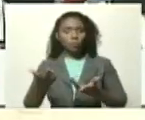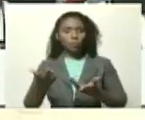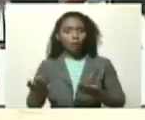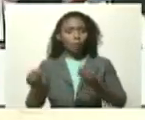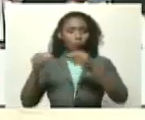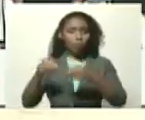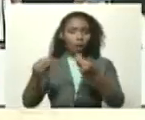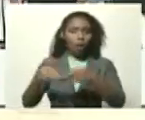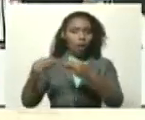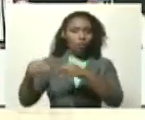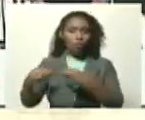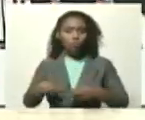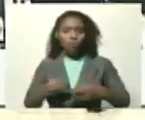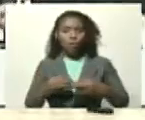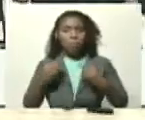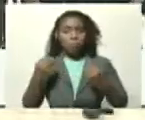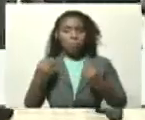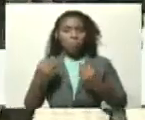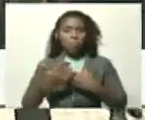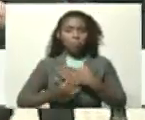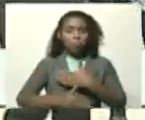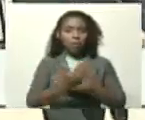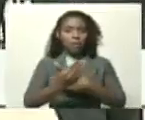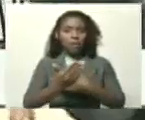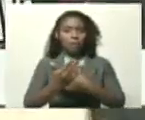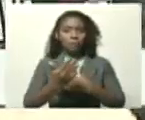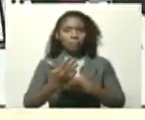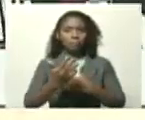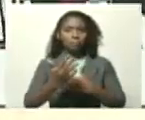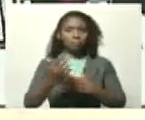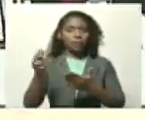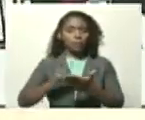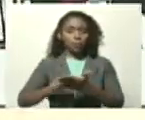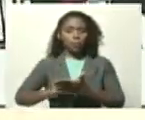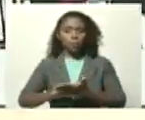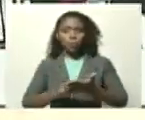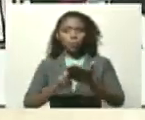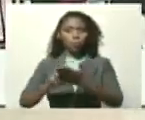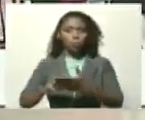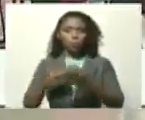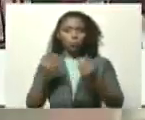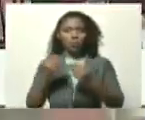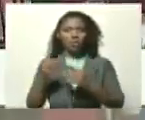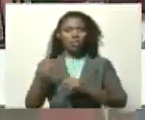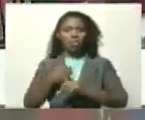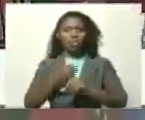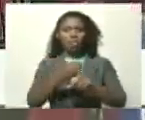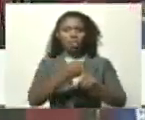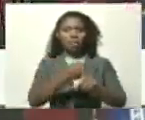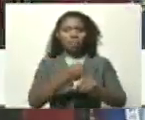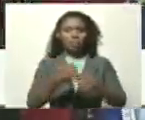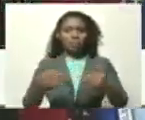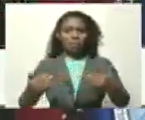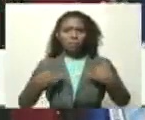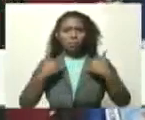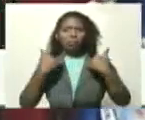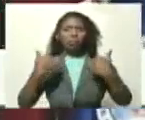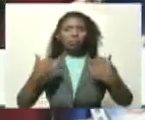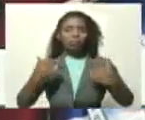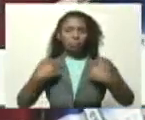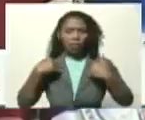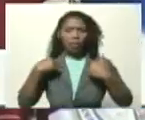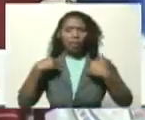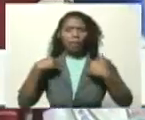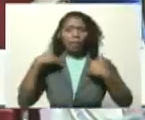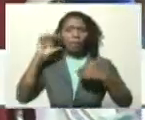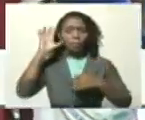acuerdos necesarios para avanzar y para subsanar tanta agresión que ha sufrido la nación